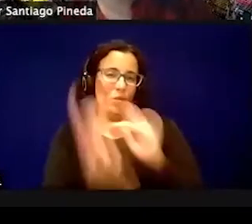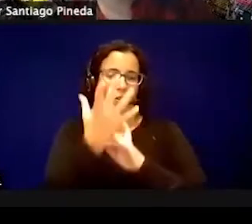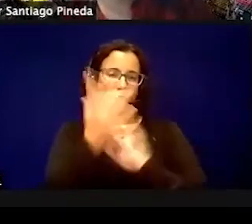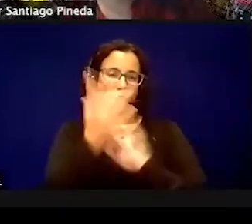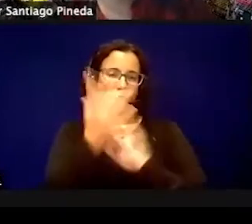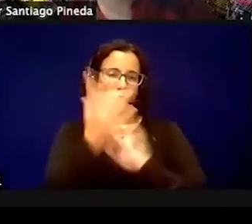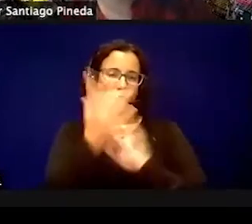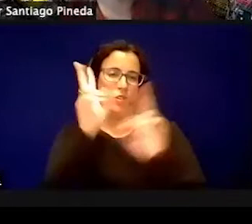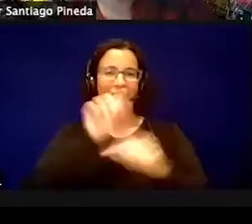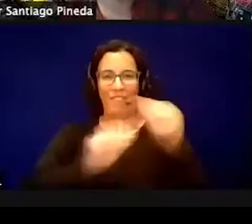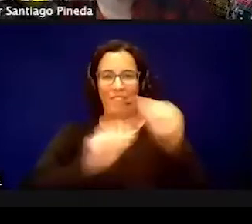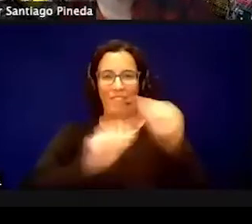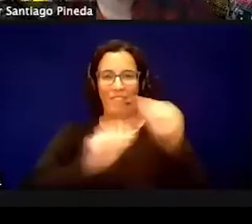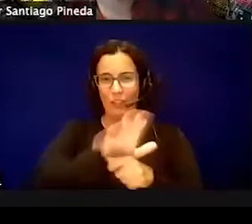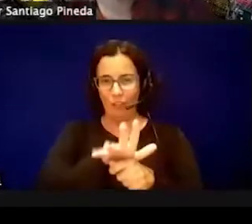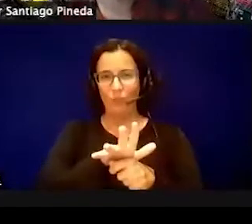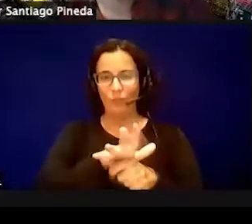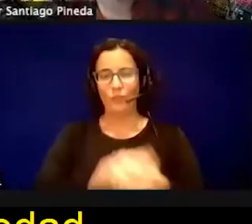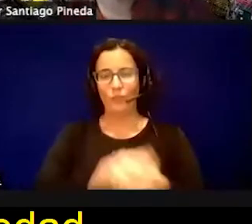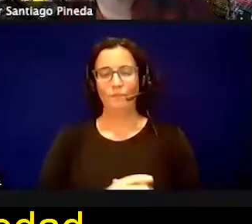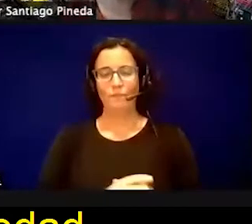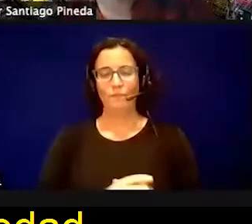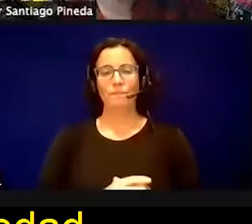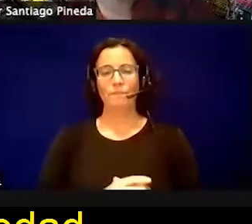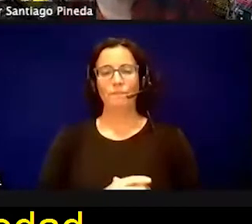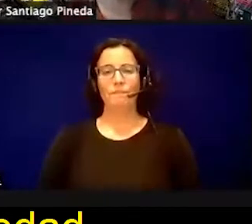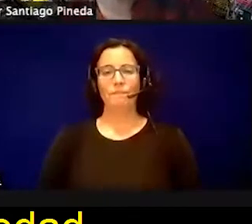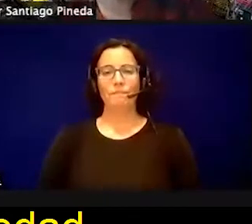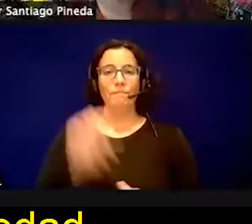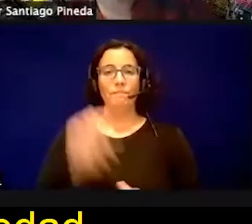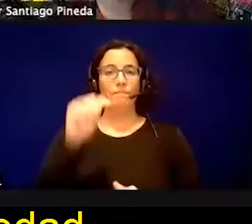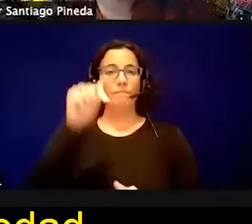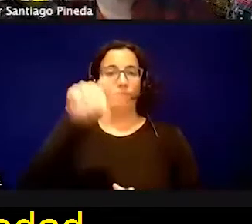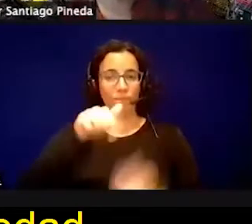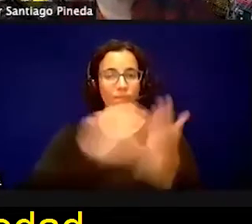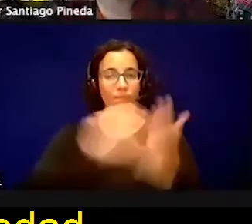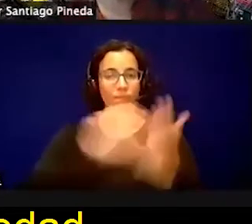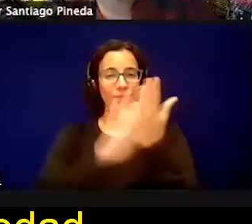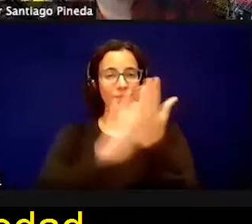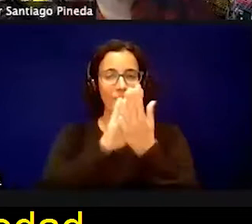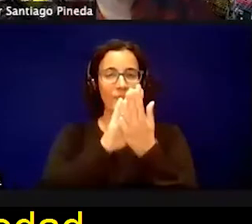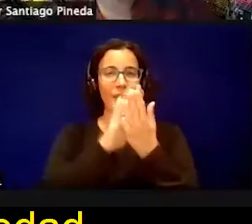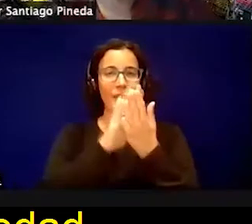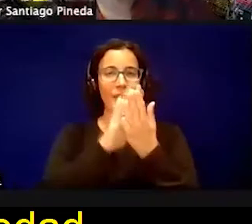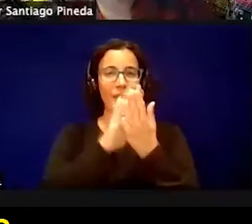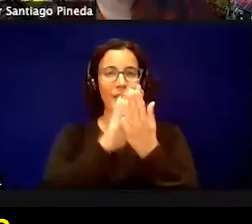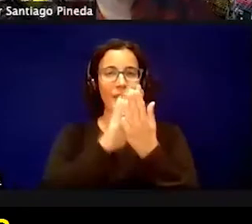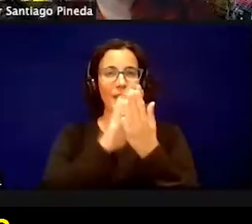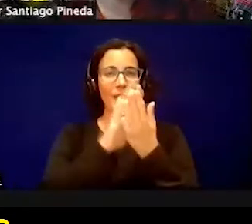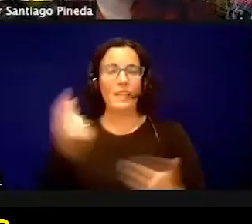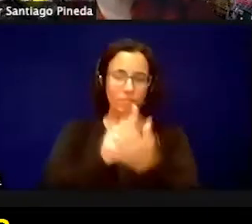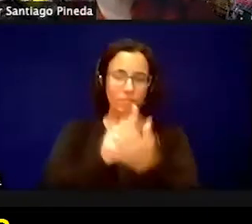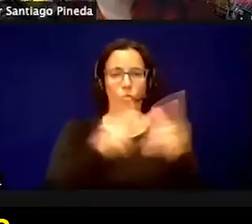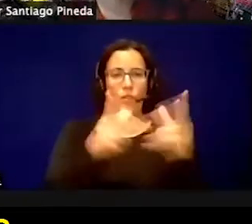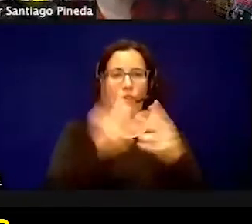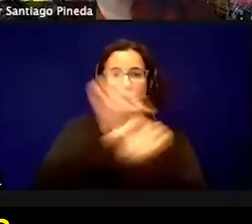¿no?, del COVID-19, ¿no? Hoy vamos a hablar de rediseñar nuestra sociedad, la accesibilidad y el diseño para todas las